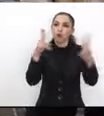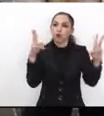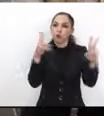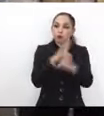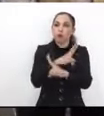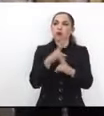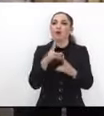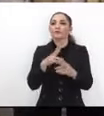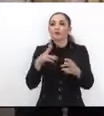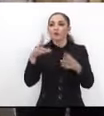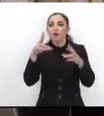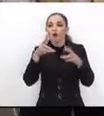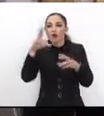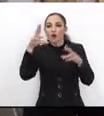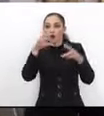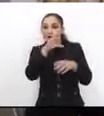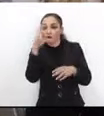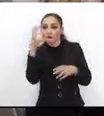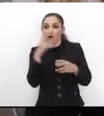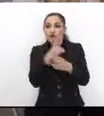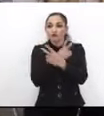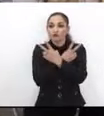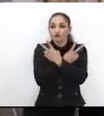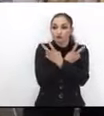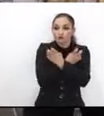rayos ultravioletas. Aquí se instalarán